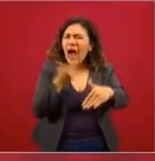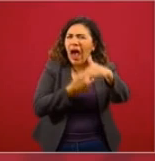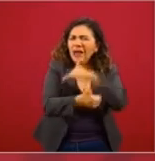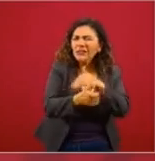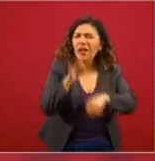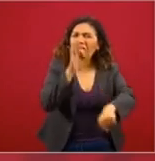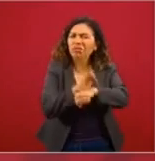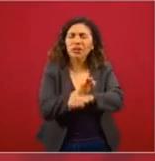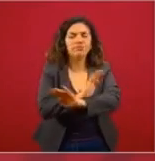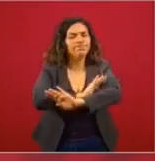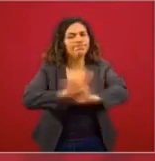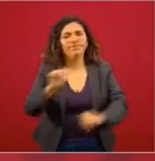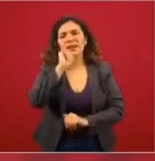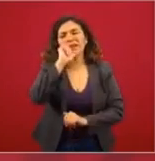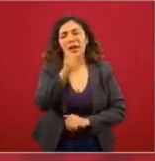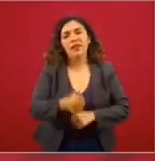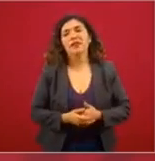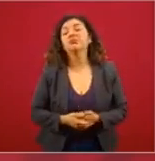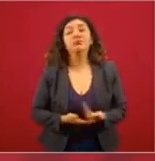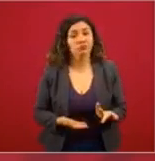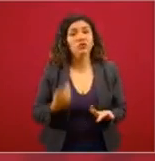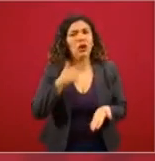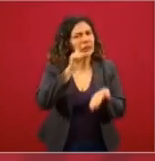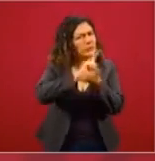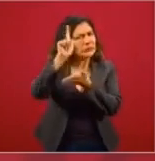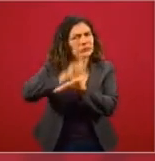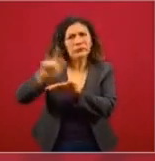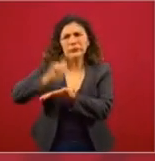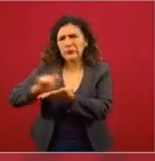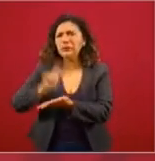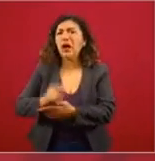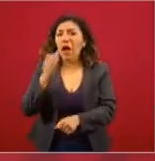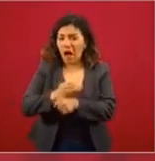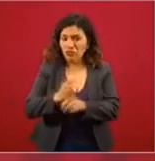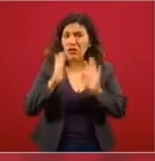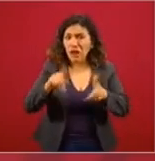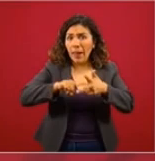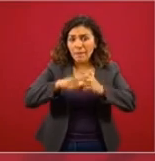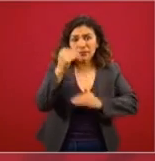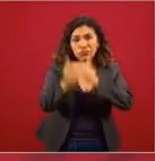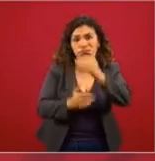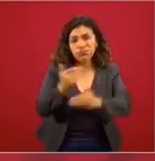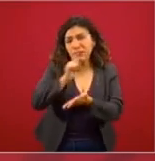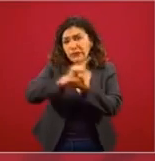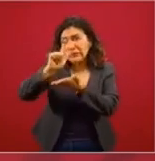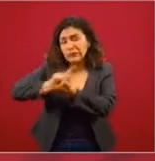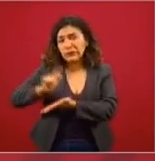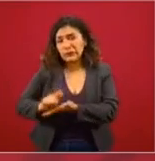impunidad. O sea, vamos a limpiar, se está limpiando.